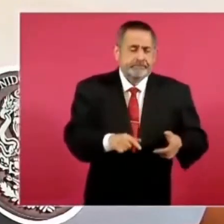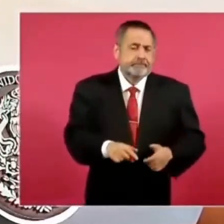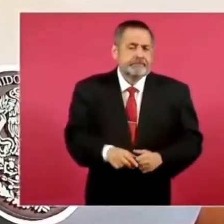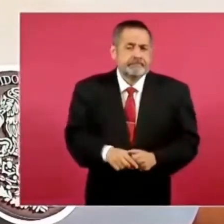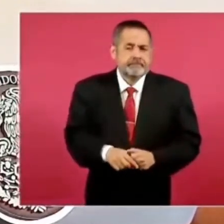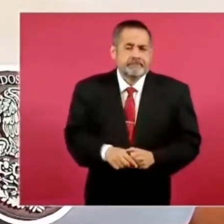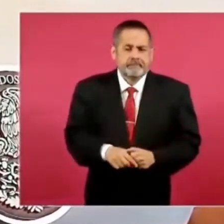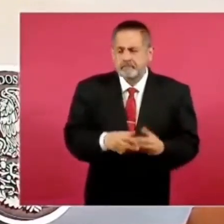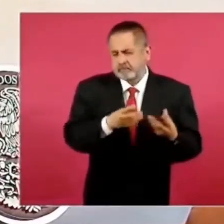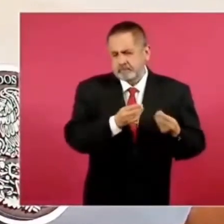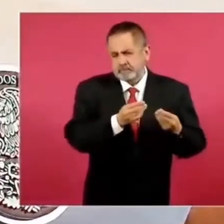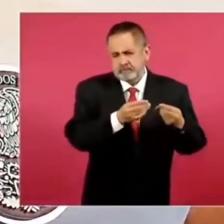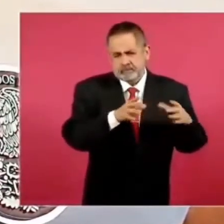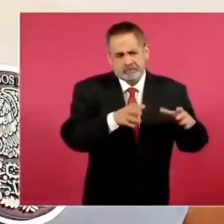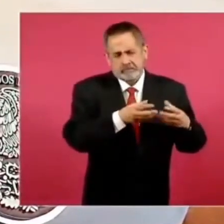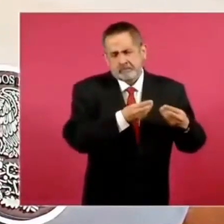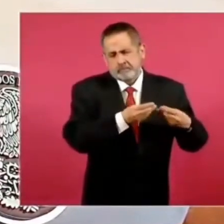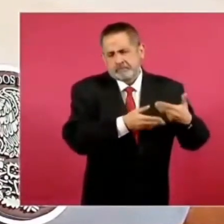y muchos otros.